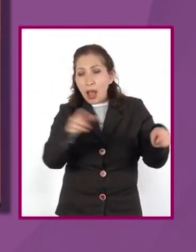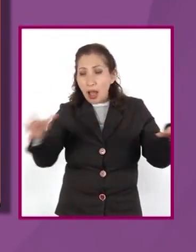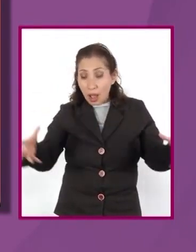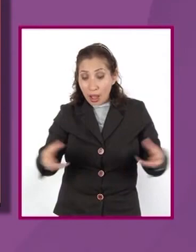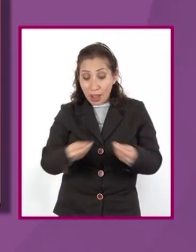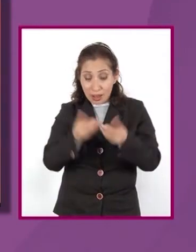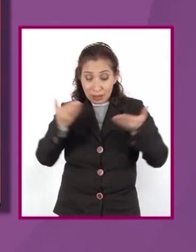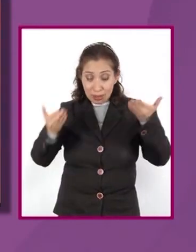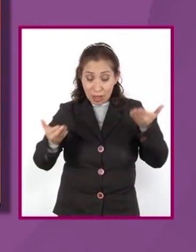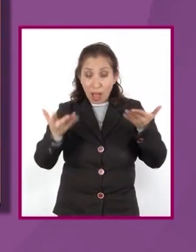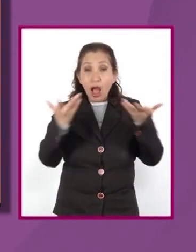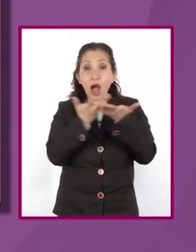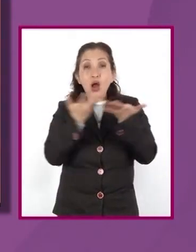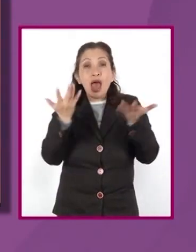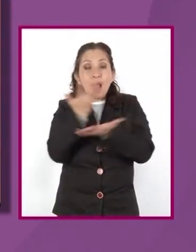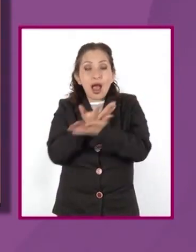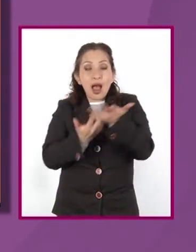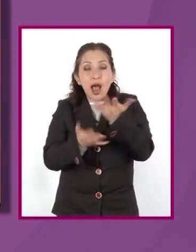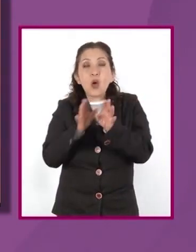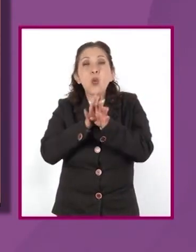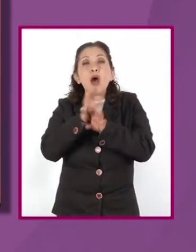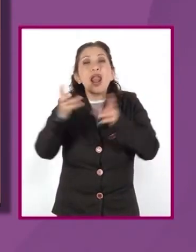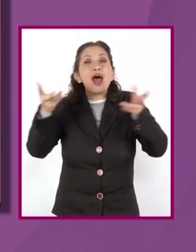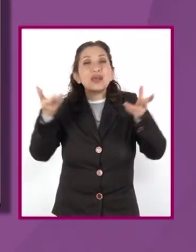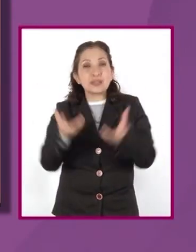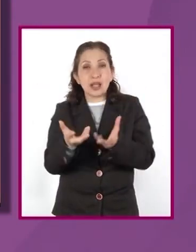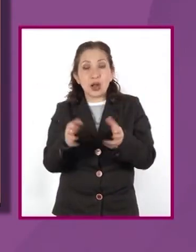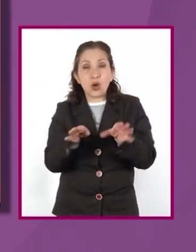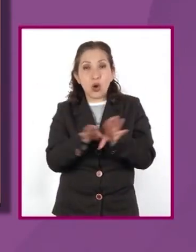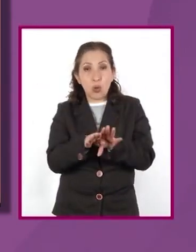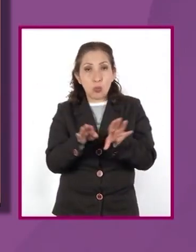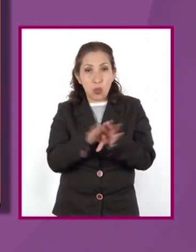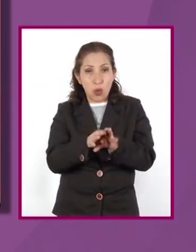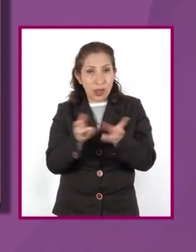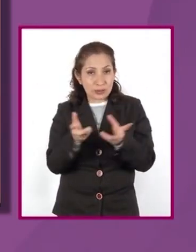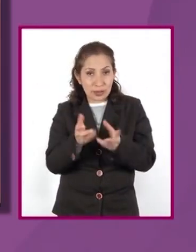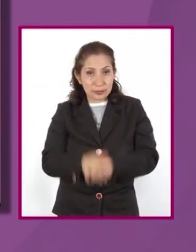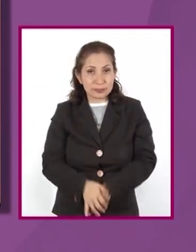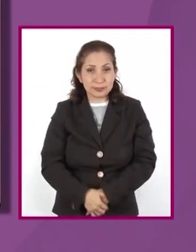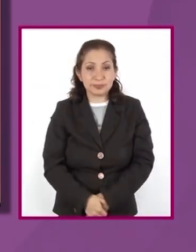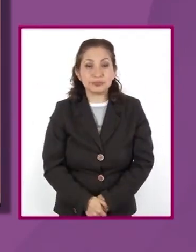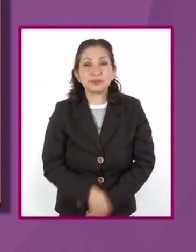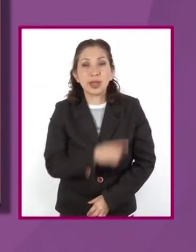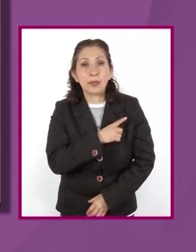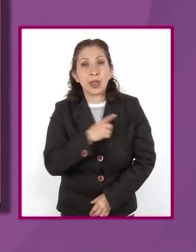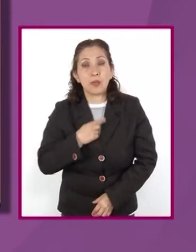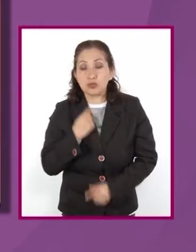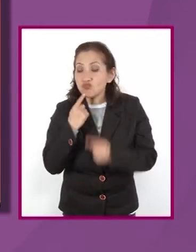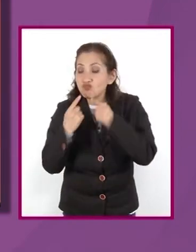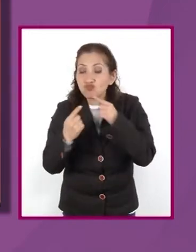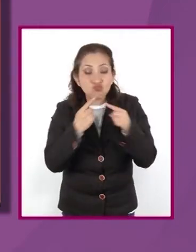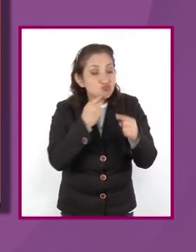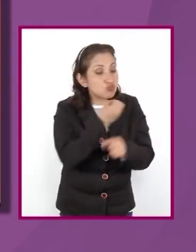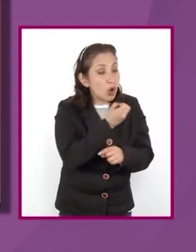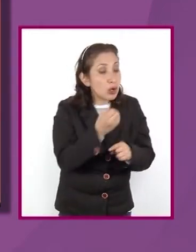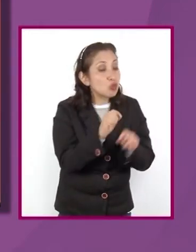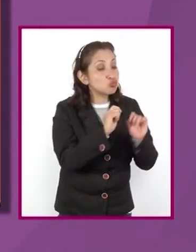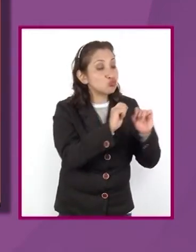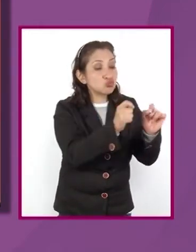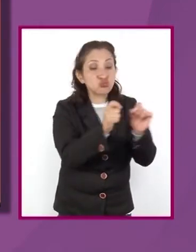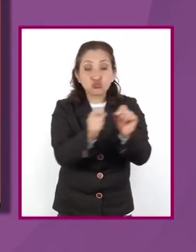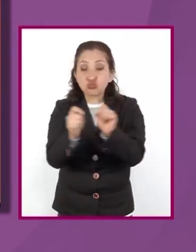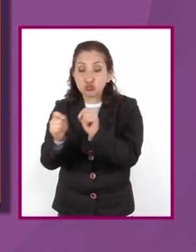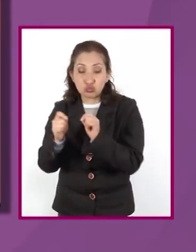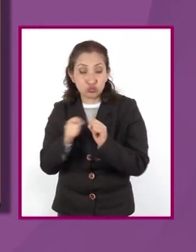de establecer acciones específicas y planificar cómo desarrollarlas. Debemos organizarnos para asignar tareas entre